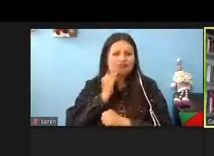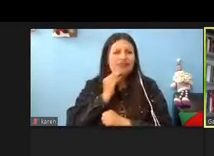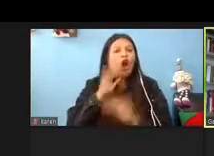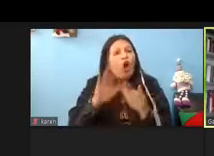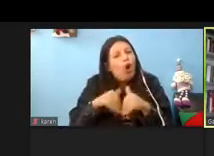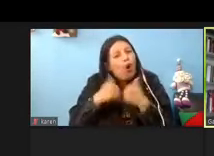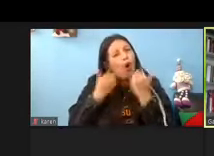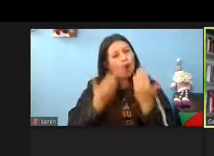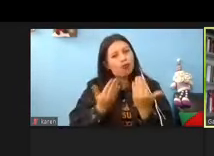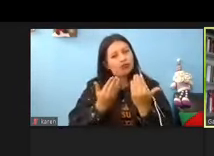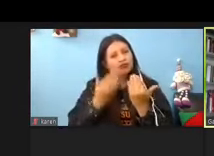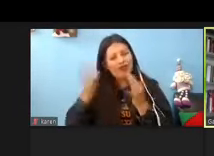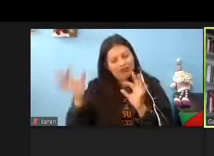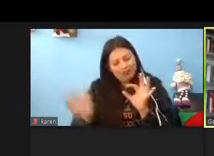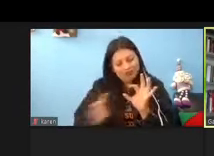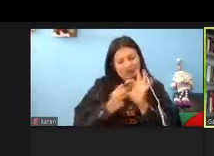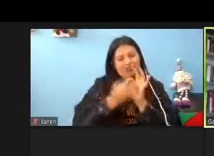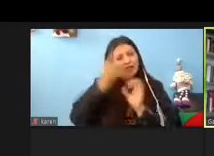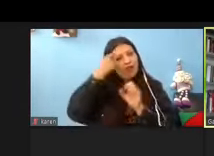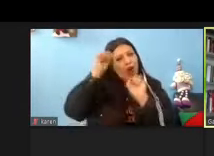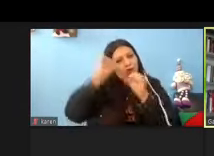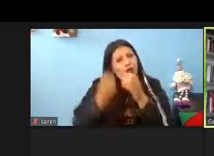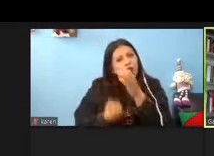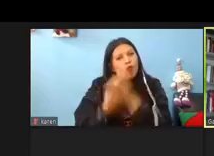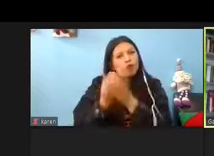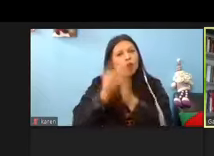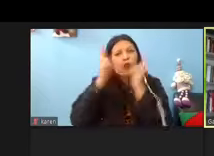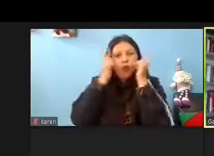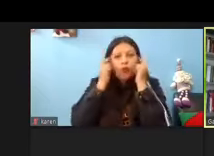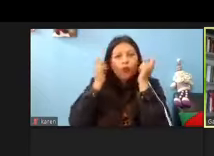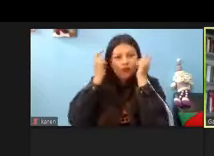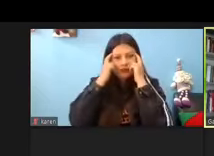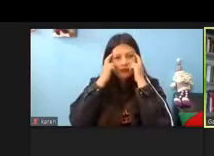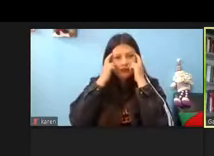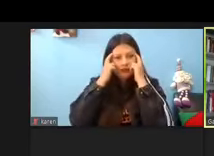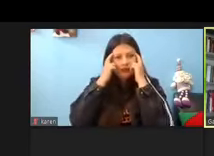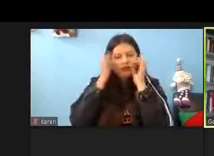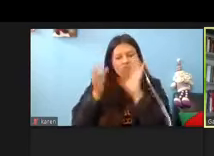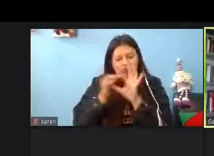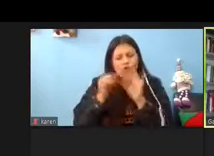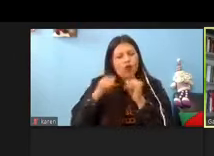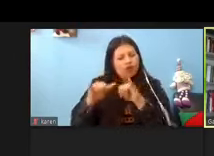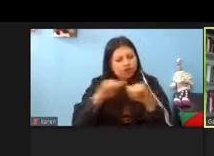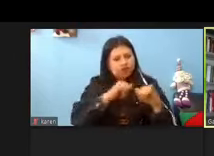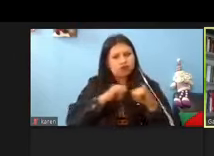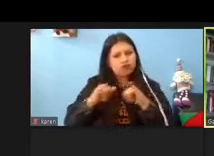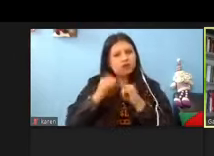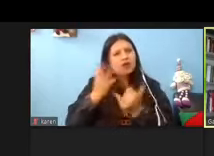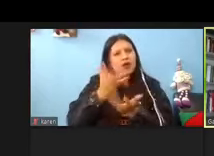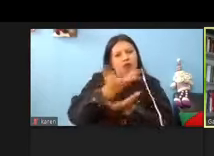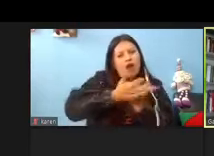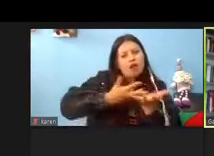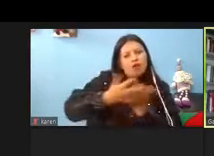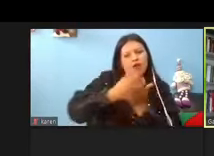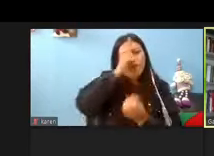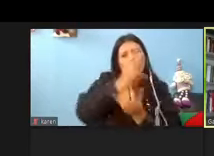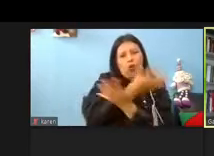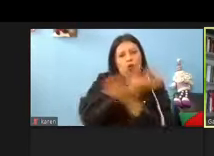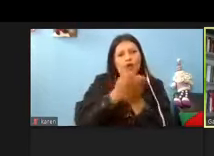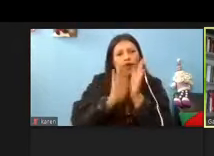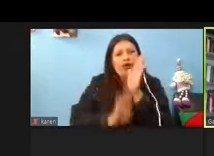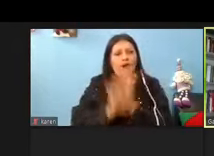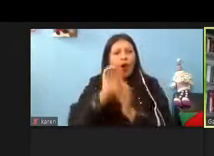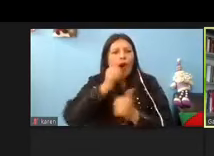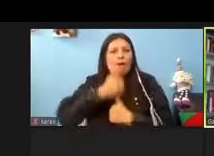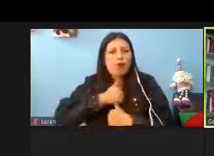esas formas de memoria para poder generar un conocimiento común, para memorizar colectivamente la pluralidad de visiones de desarrollo